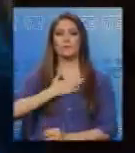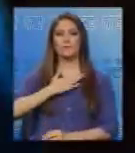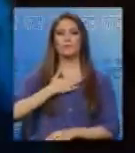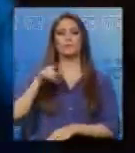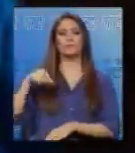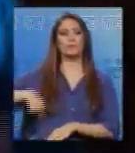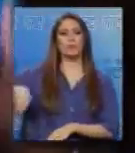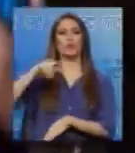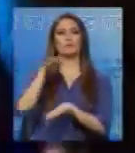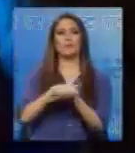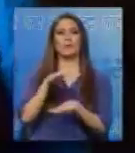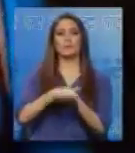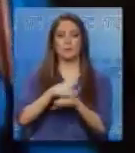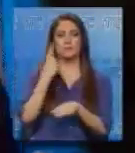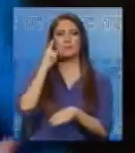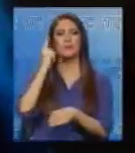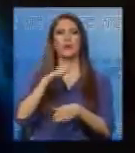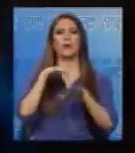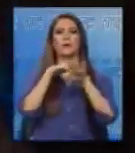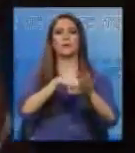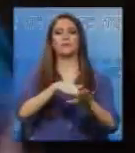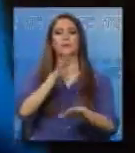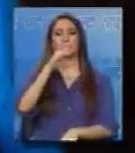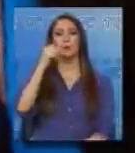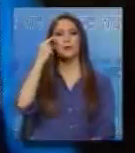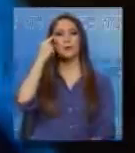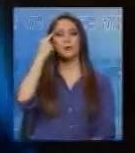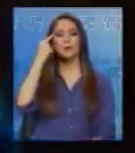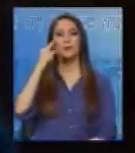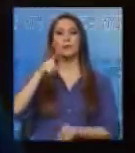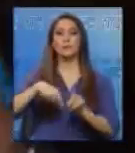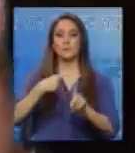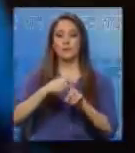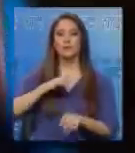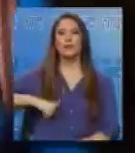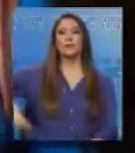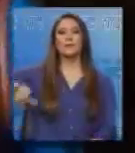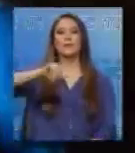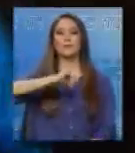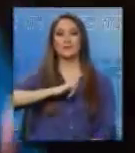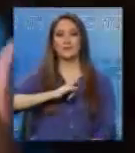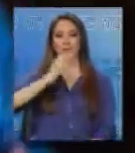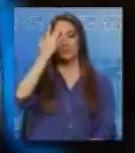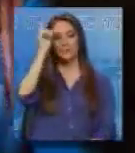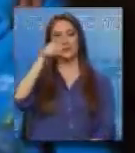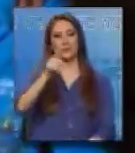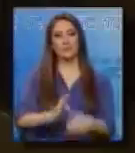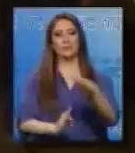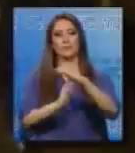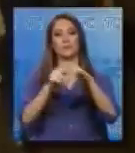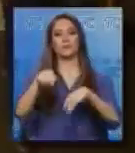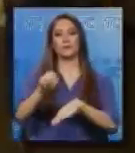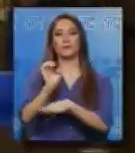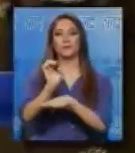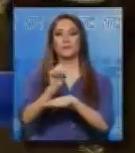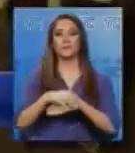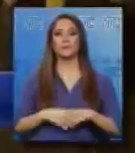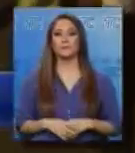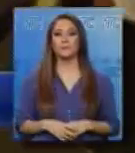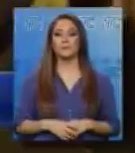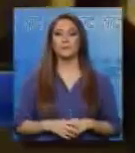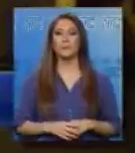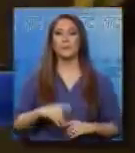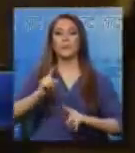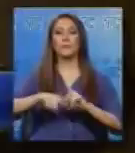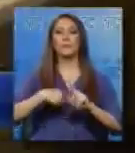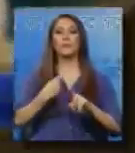se ha levantado en beneficio de la revolución, en beneficio de la democracia, porque prime la paz en nuestro país. Destacó la